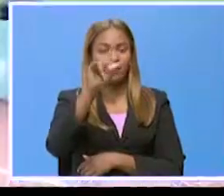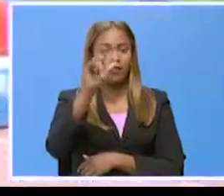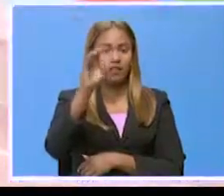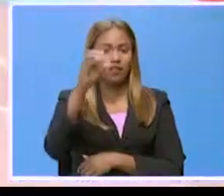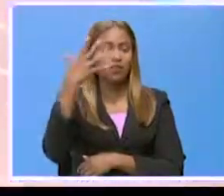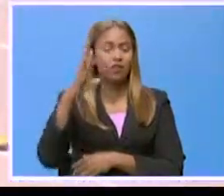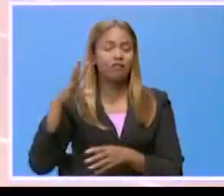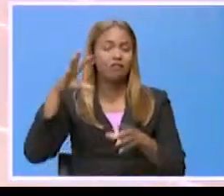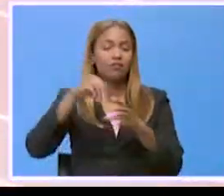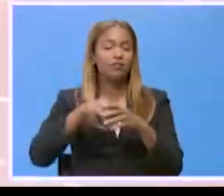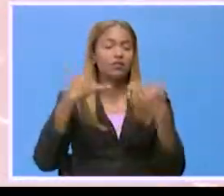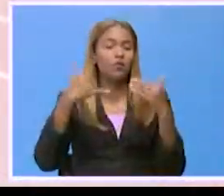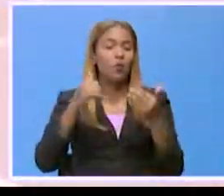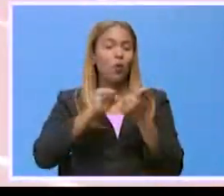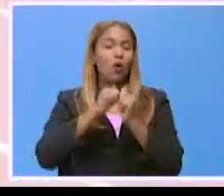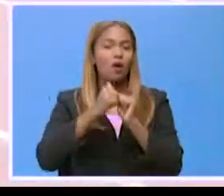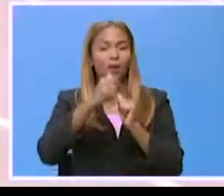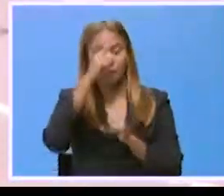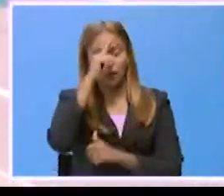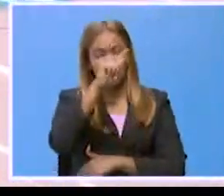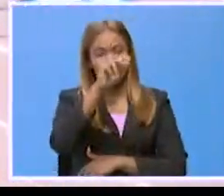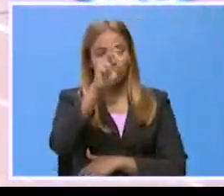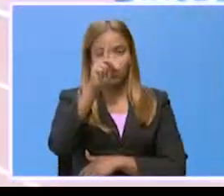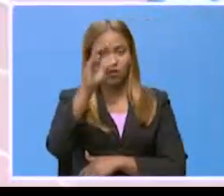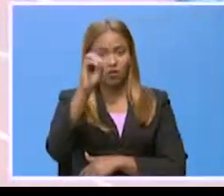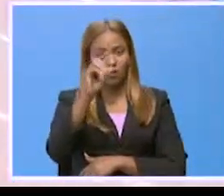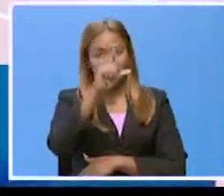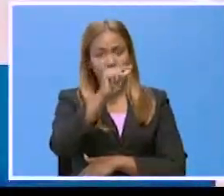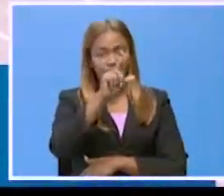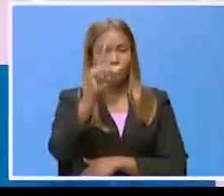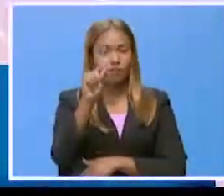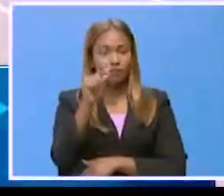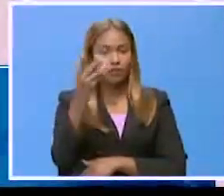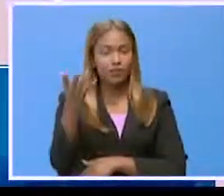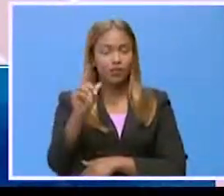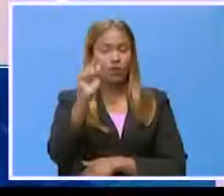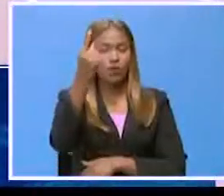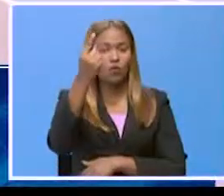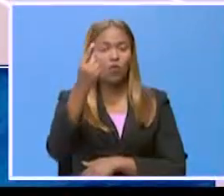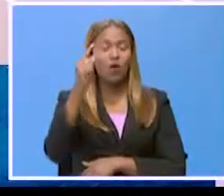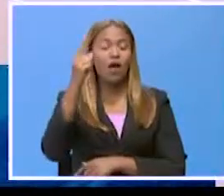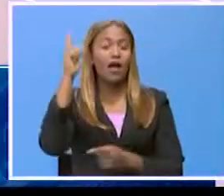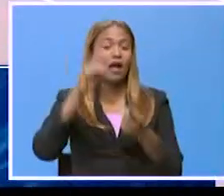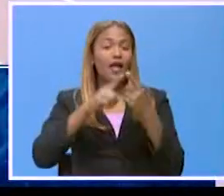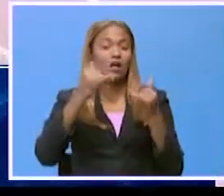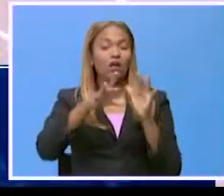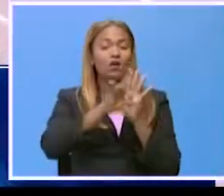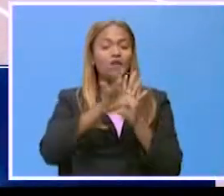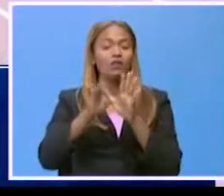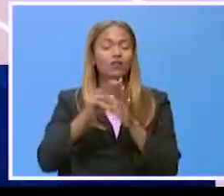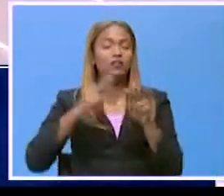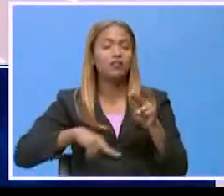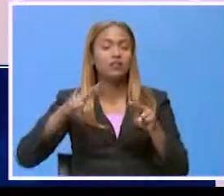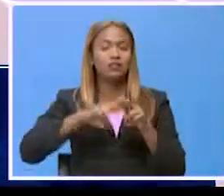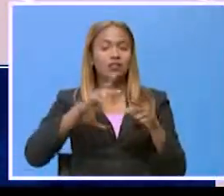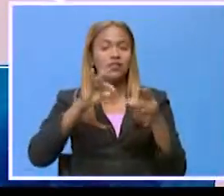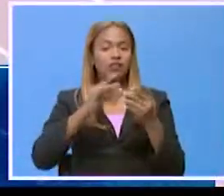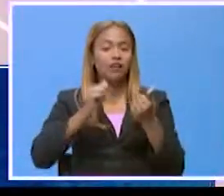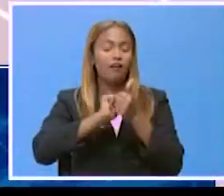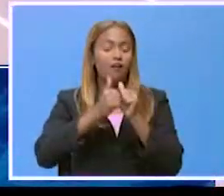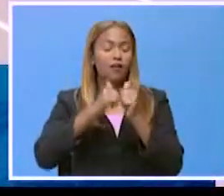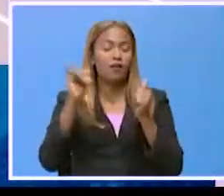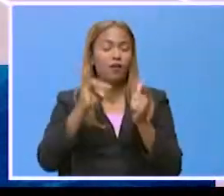clasificó a los juegos olímpicos de tokio 20 mente la única hasta el momento de la selección nacional de atletismo